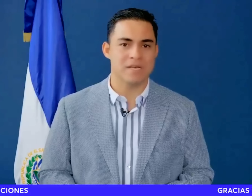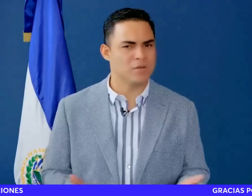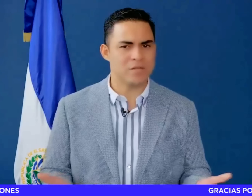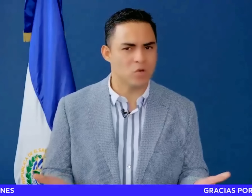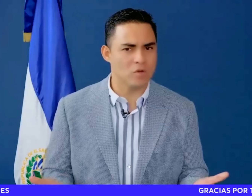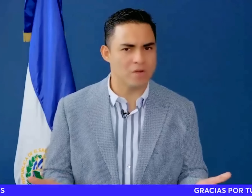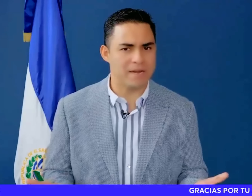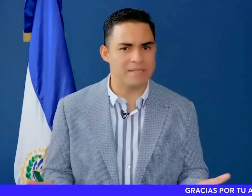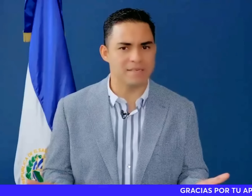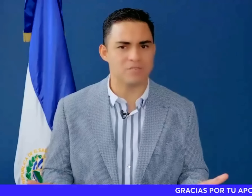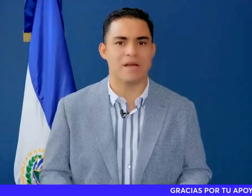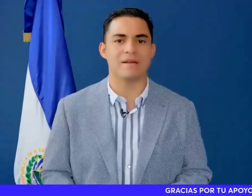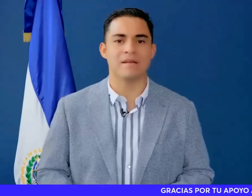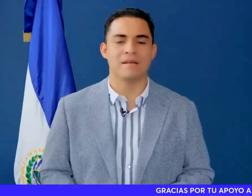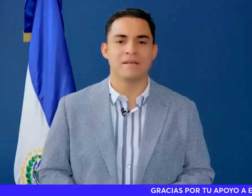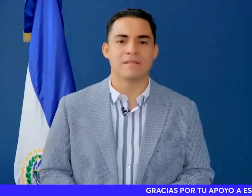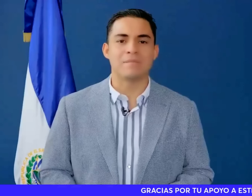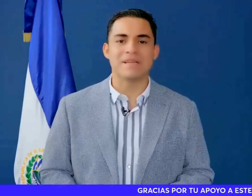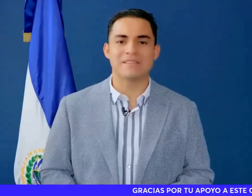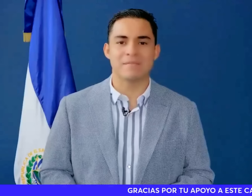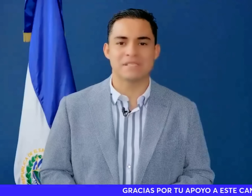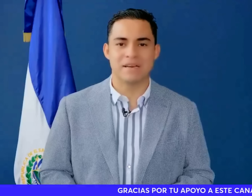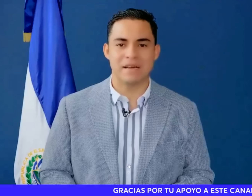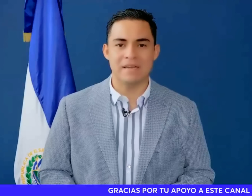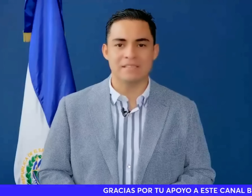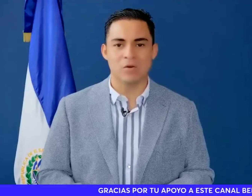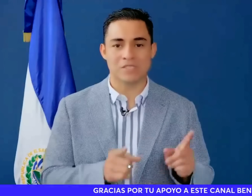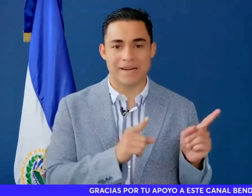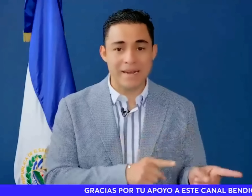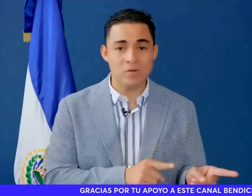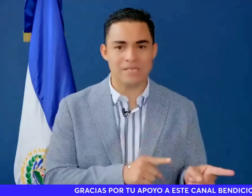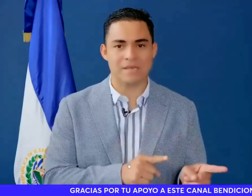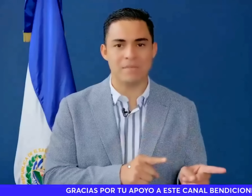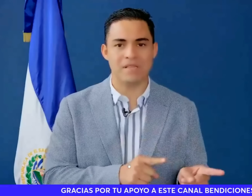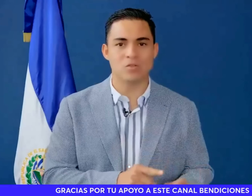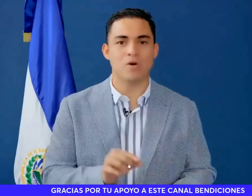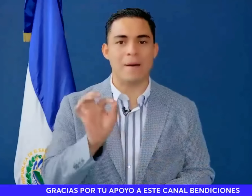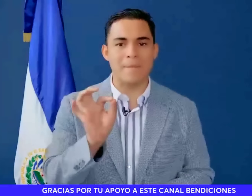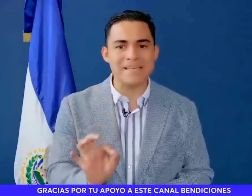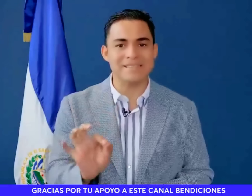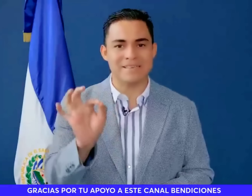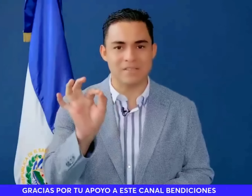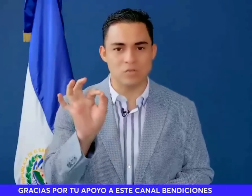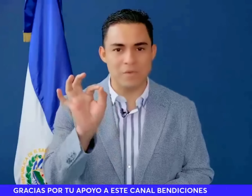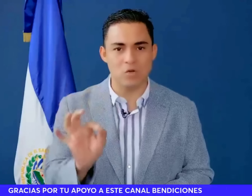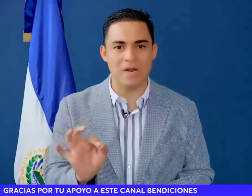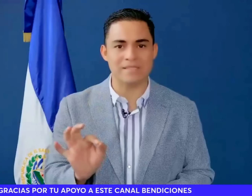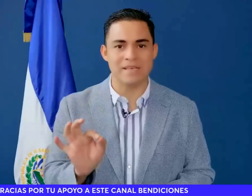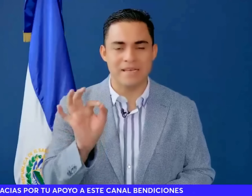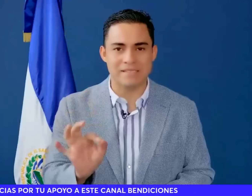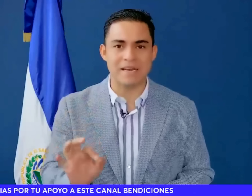personas sobre todo en una emergencia nacional también se investigará si los terrenos que están vendiendo a más de